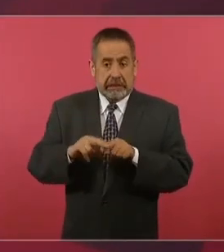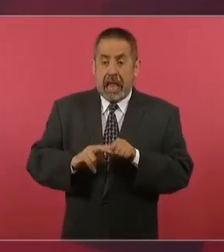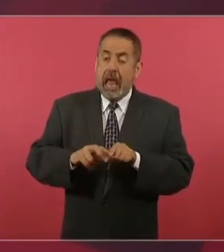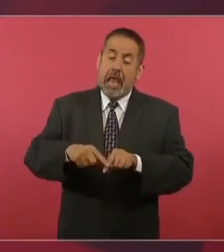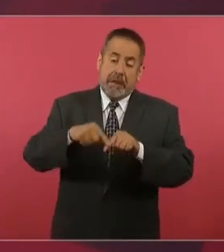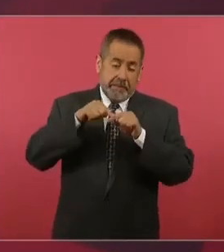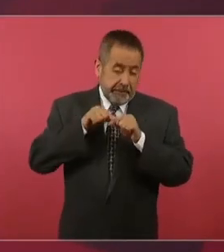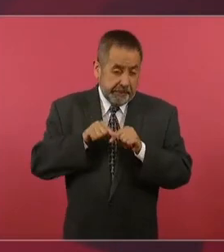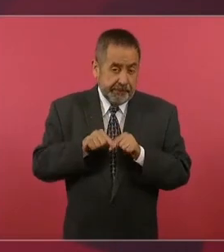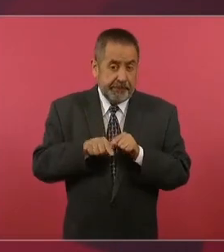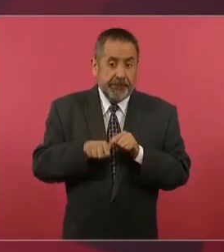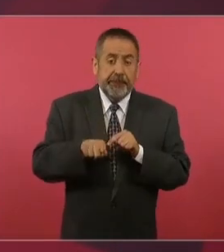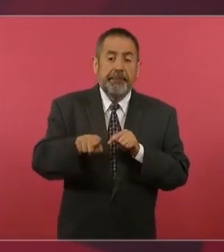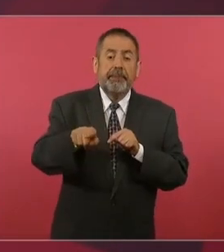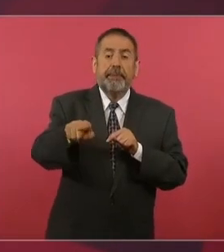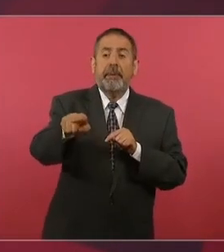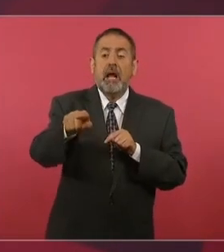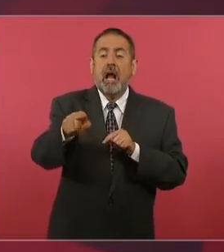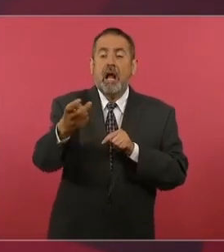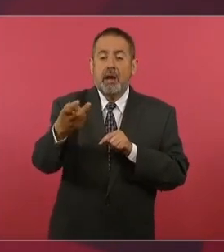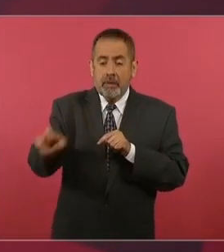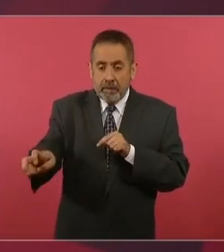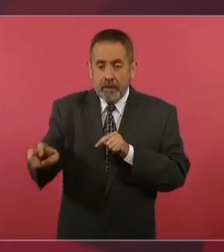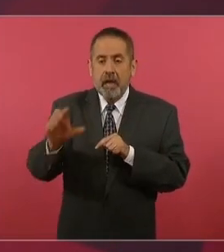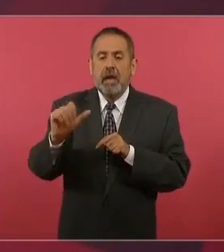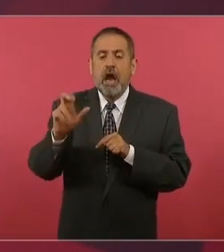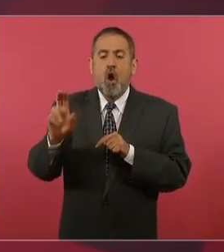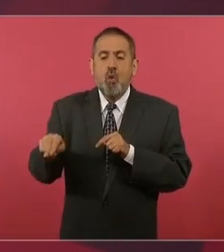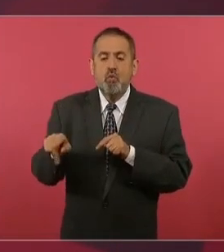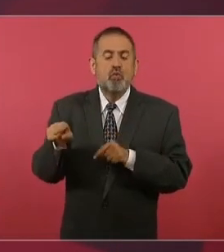tren y bajamos en Cancún,